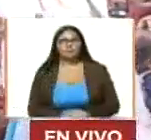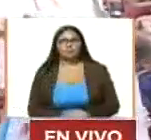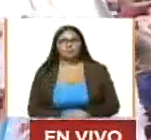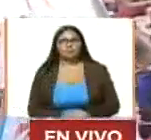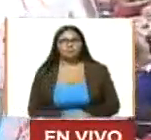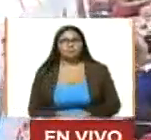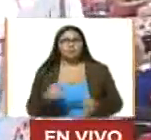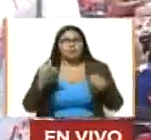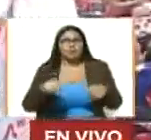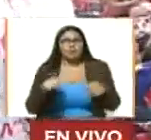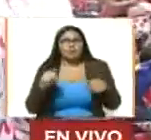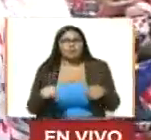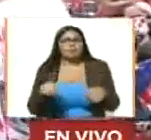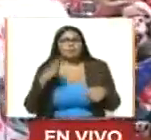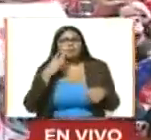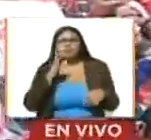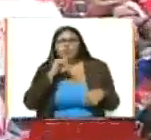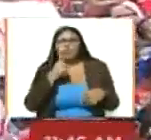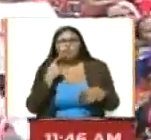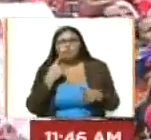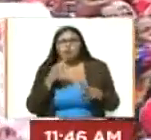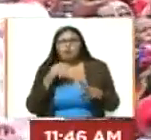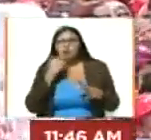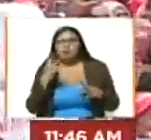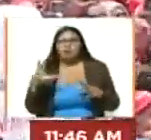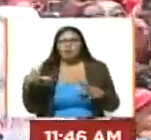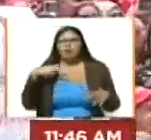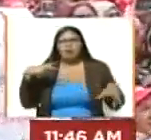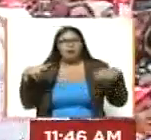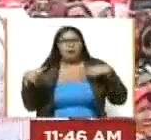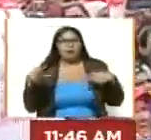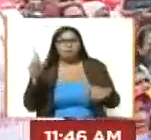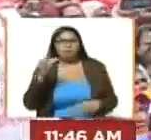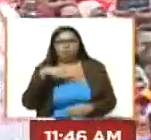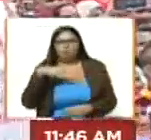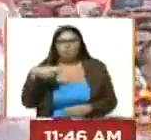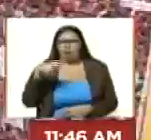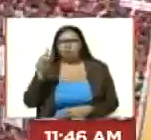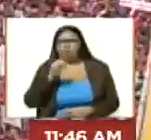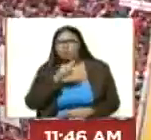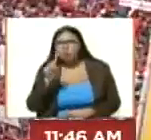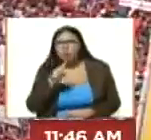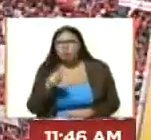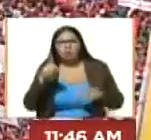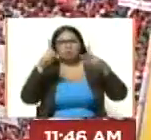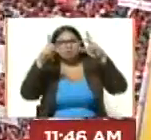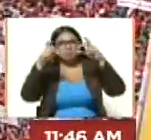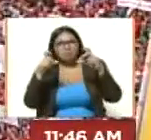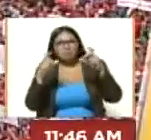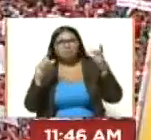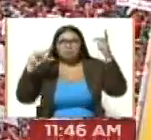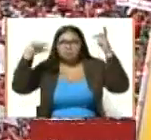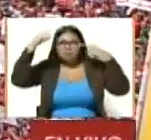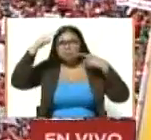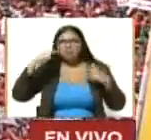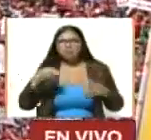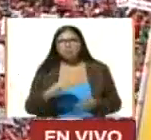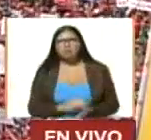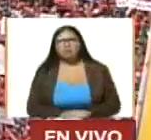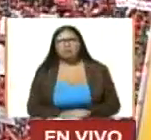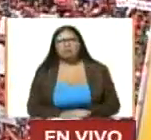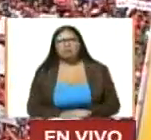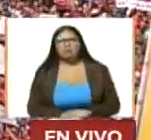no hay nada ostentoso. Aquí está, mira, ve, una fotico de Chávez. Aquí está